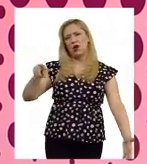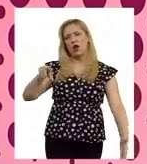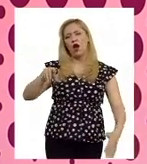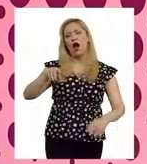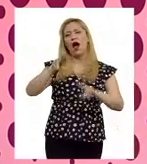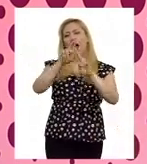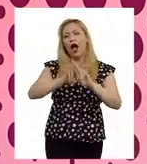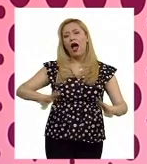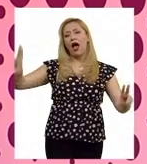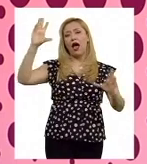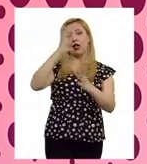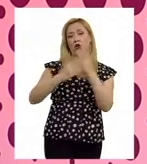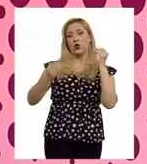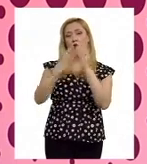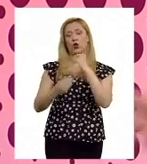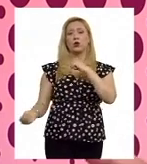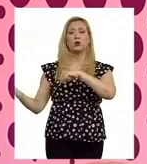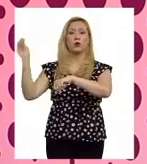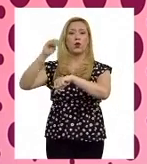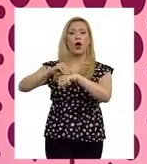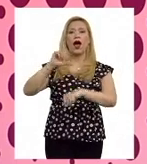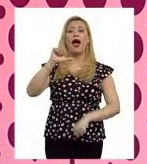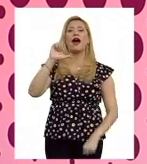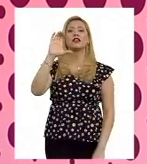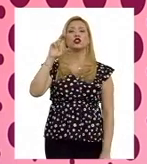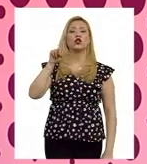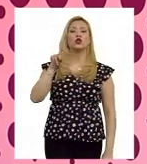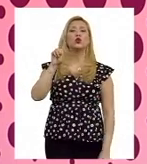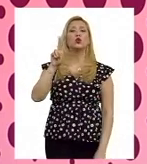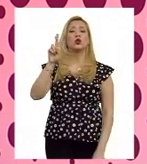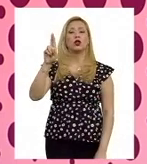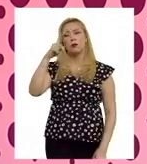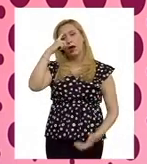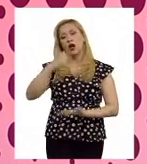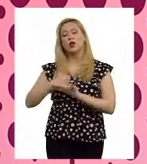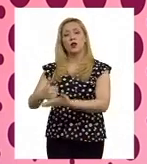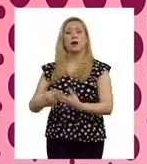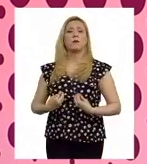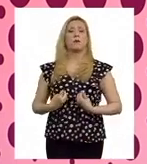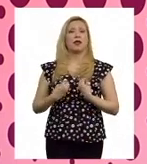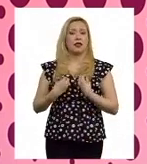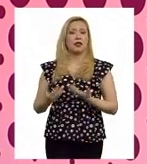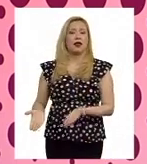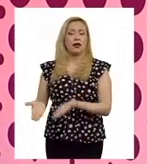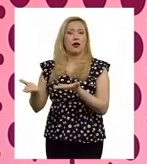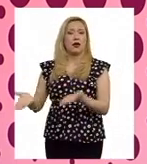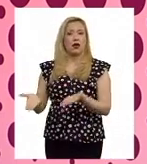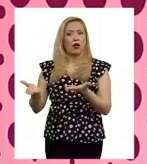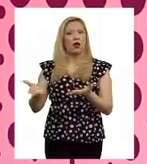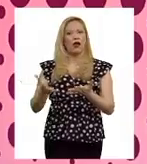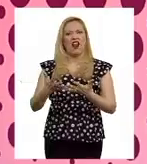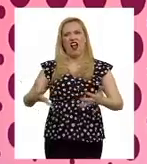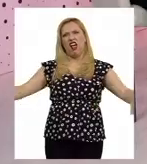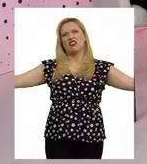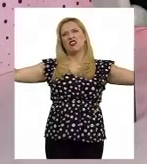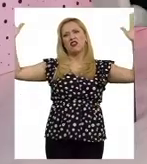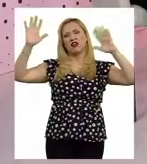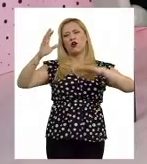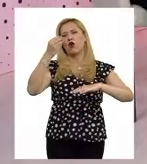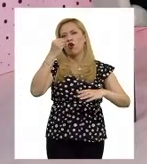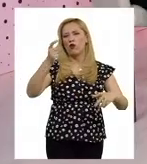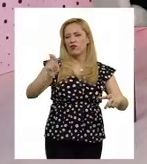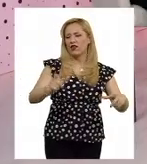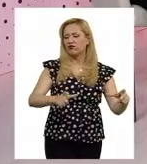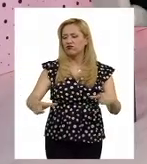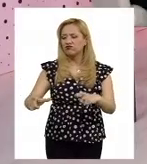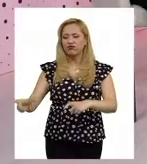ACNUR para justamente ayudar a esta gente a sobrevivir. Ahí hay toda una serie de intervenciones que tienen que